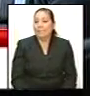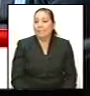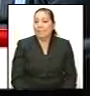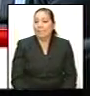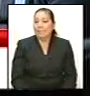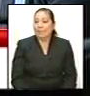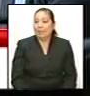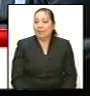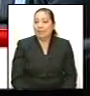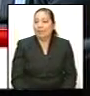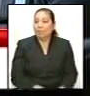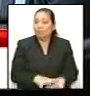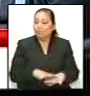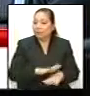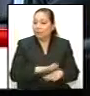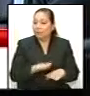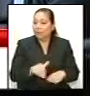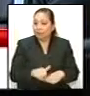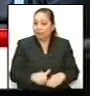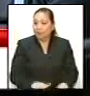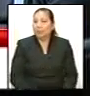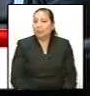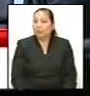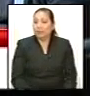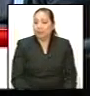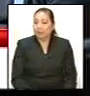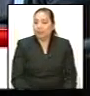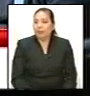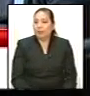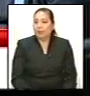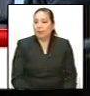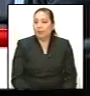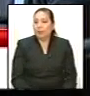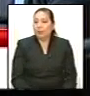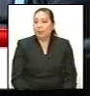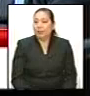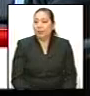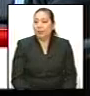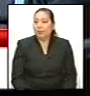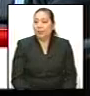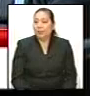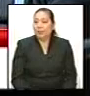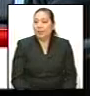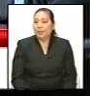en la teleaudiencia y en todos los padres de familia del Perú. Señora